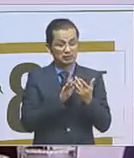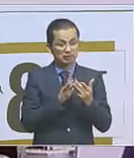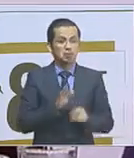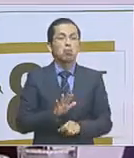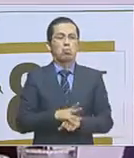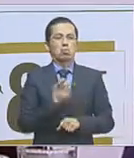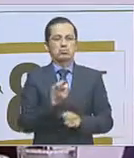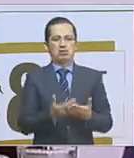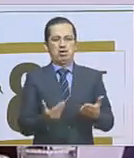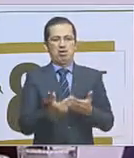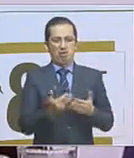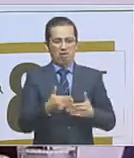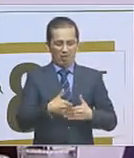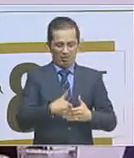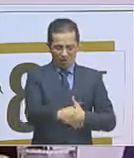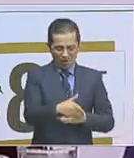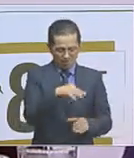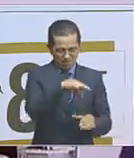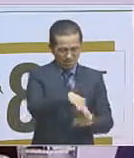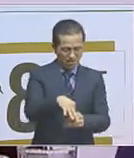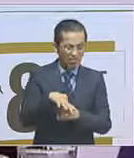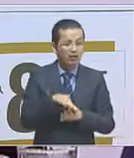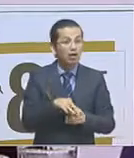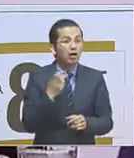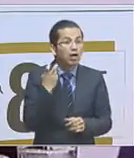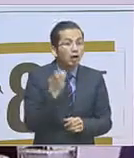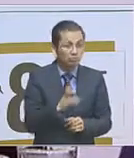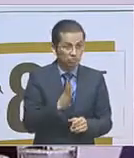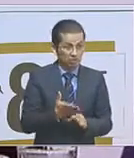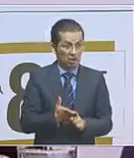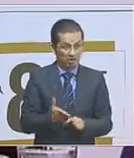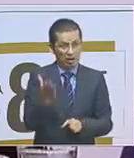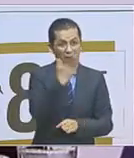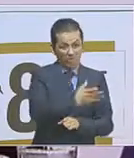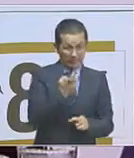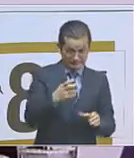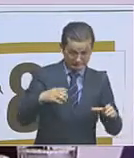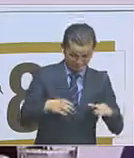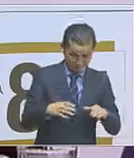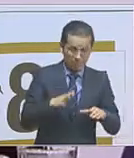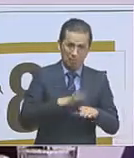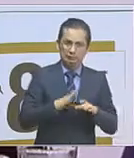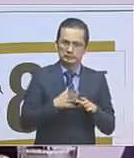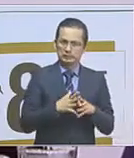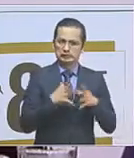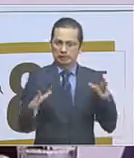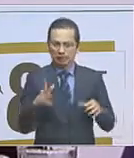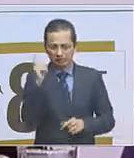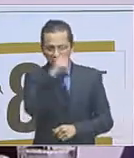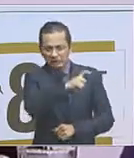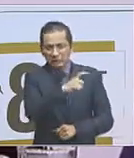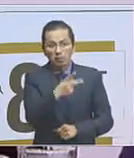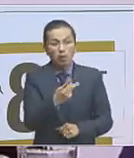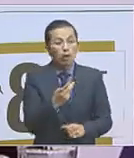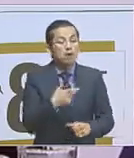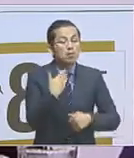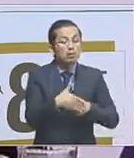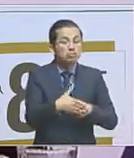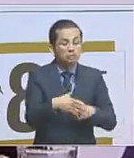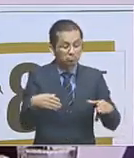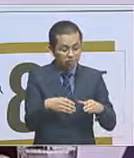extensión y profundidad ya era la más grande y compleja la elección en donde más